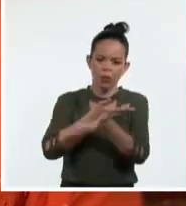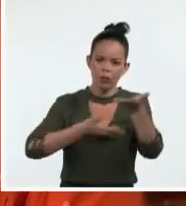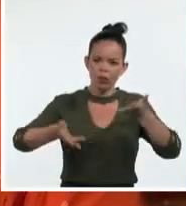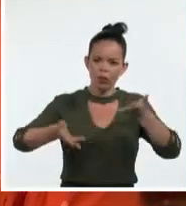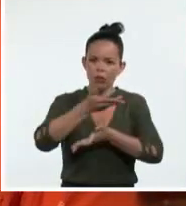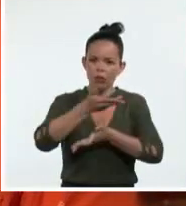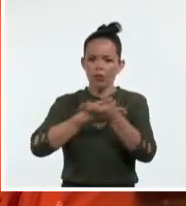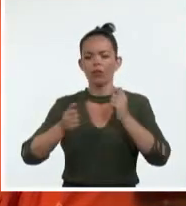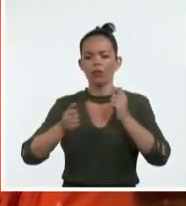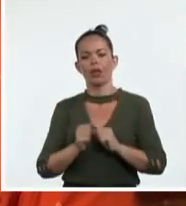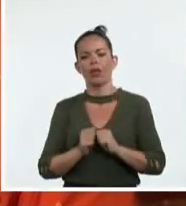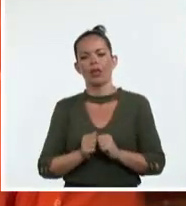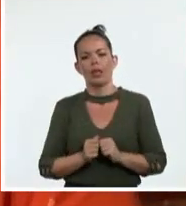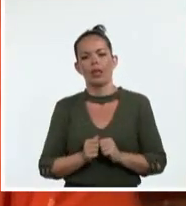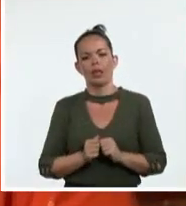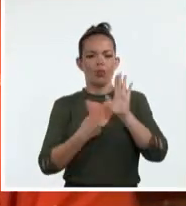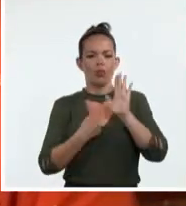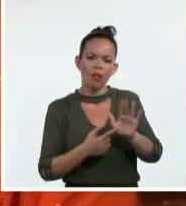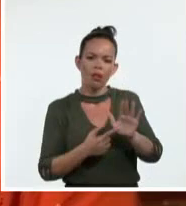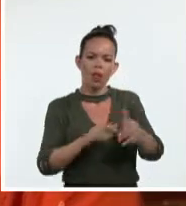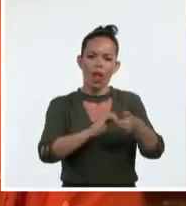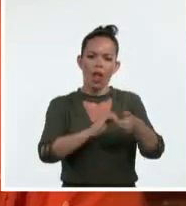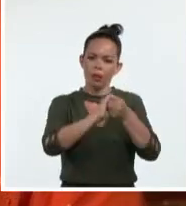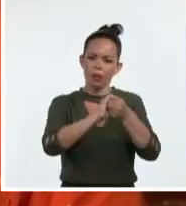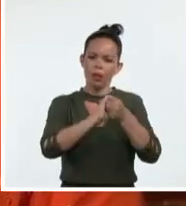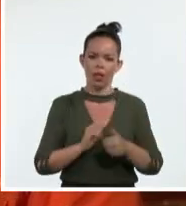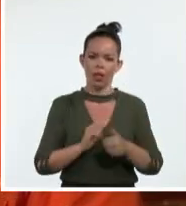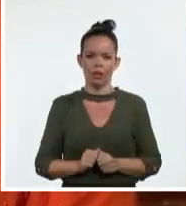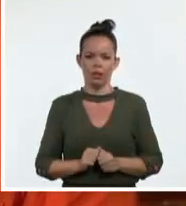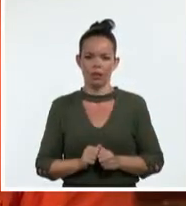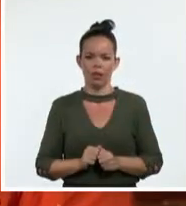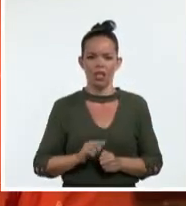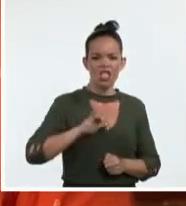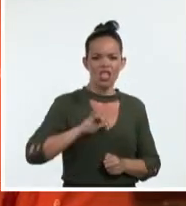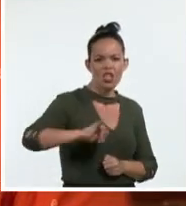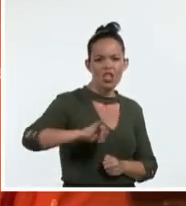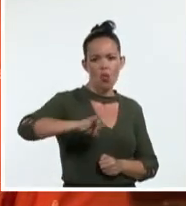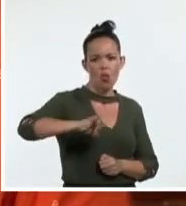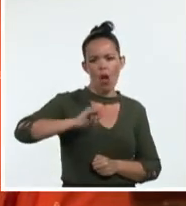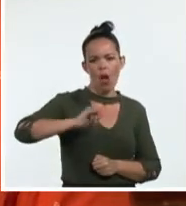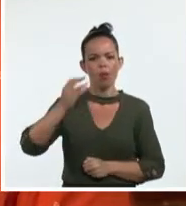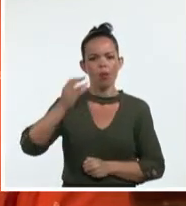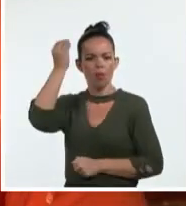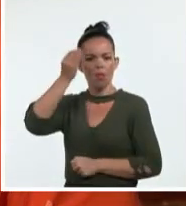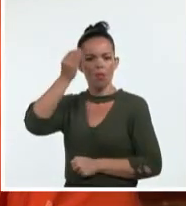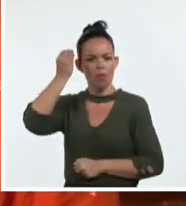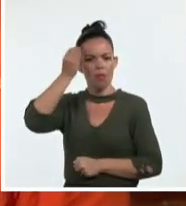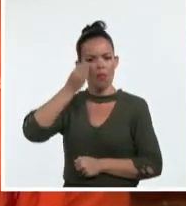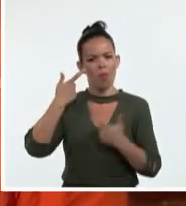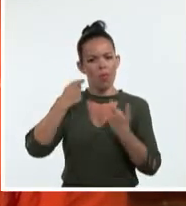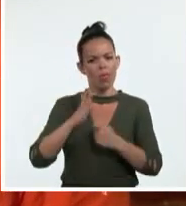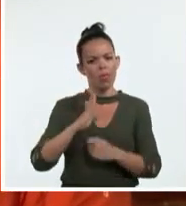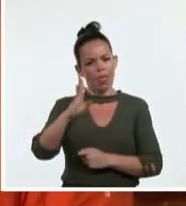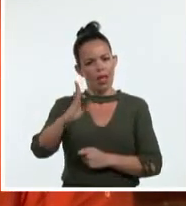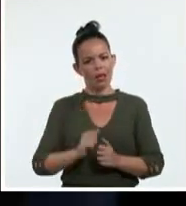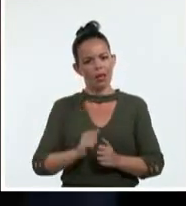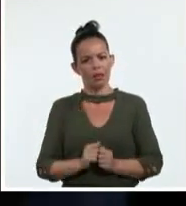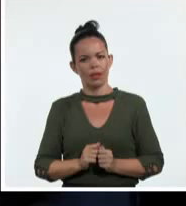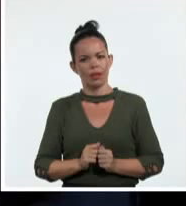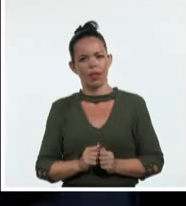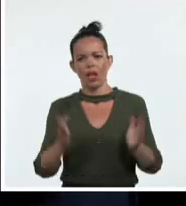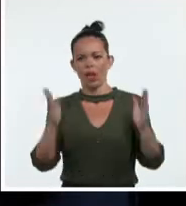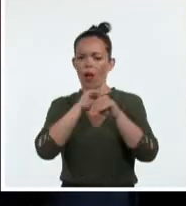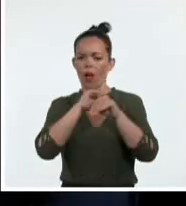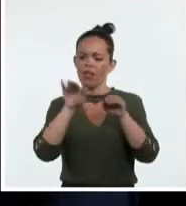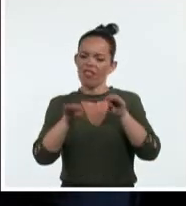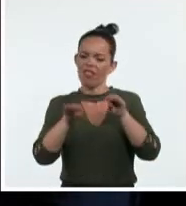amistad, sobre la igualdad de pensamiento y que en la cual no cabe la diferencia.